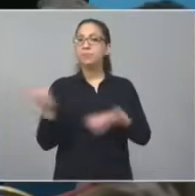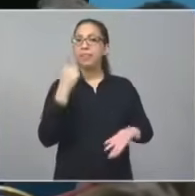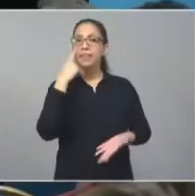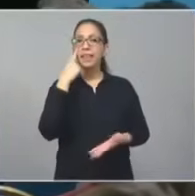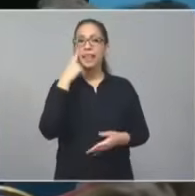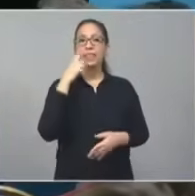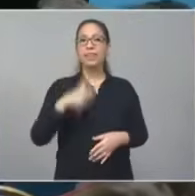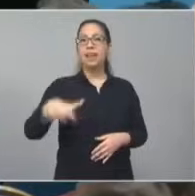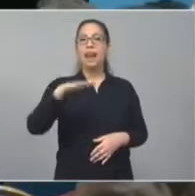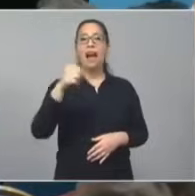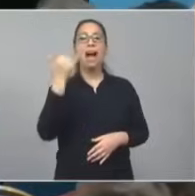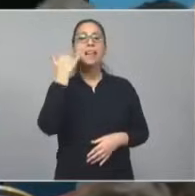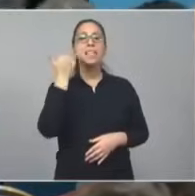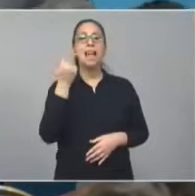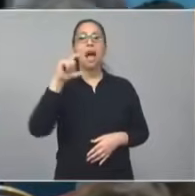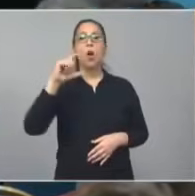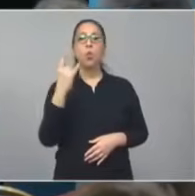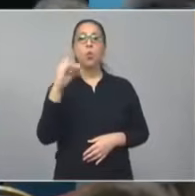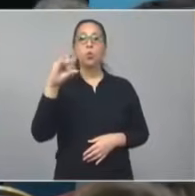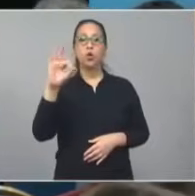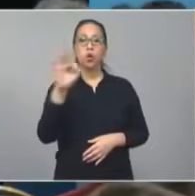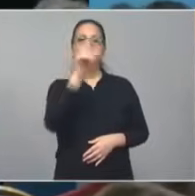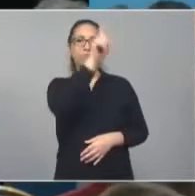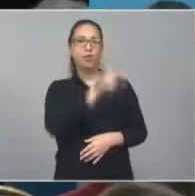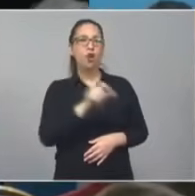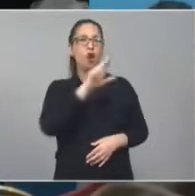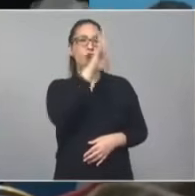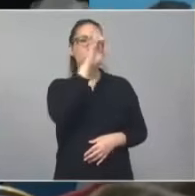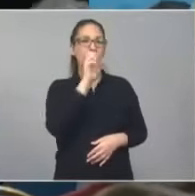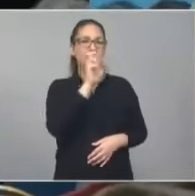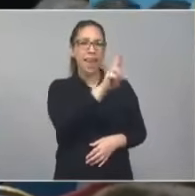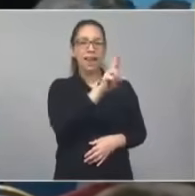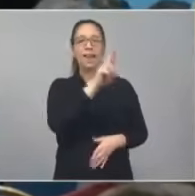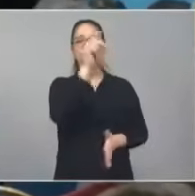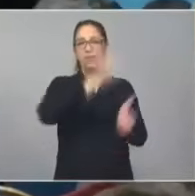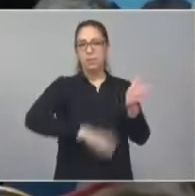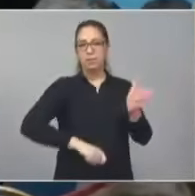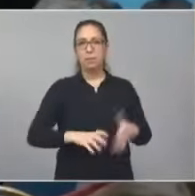de Ayacucho, Emilio Cordonier.